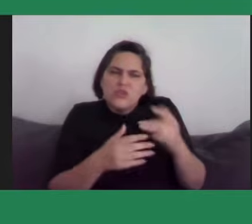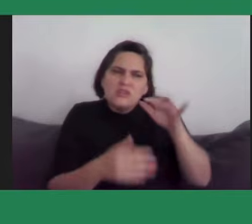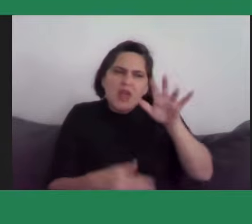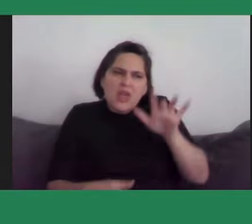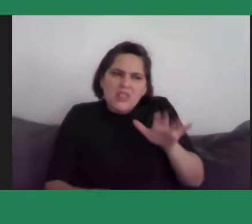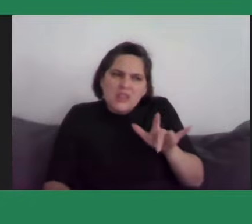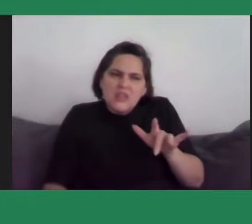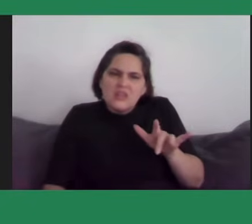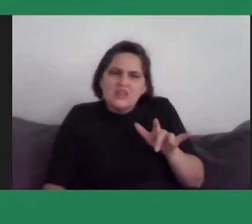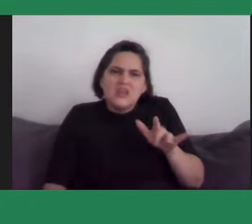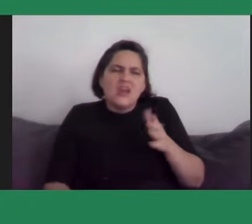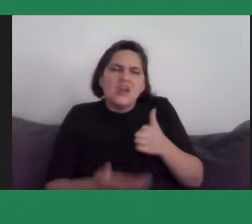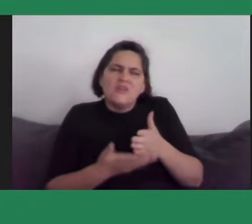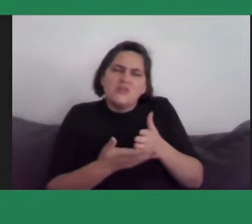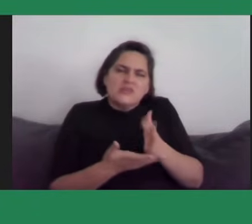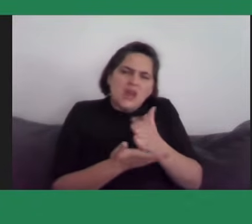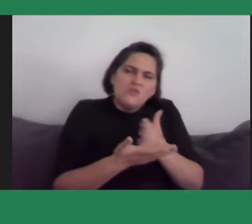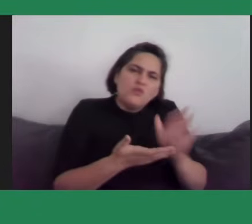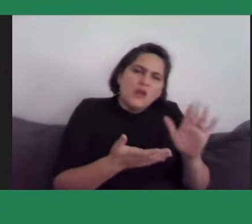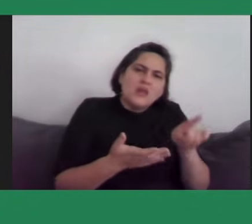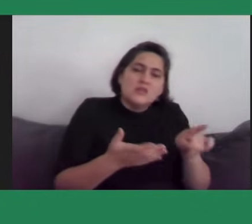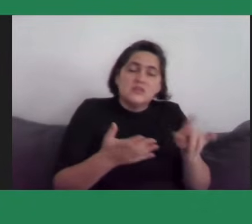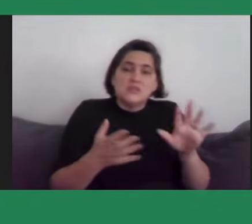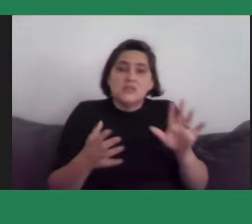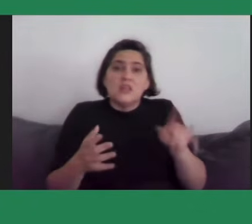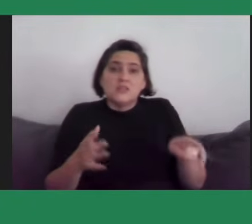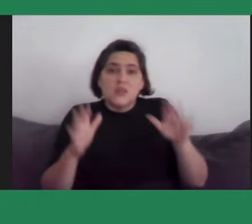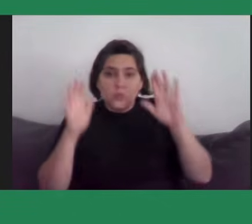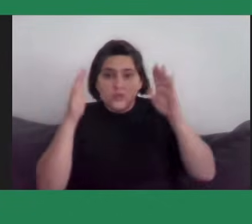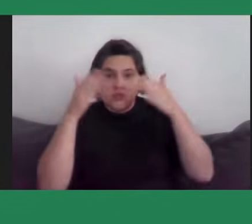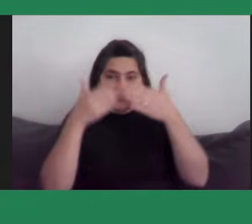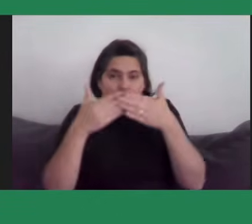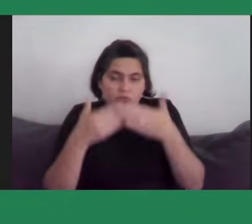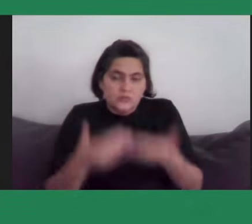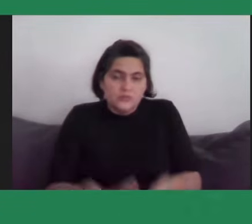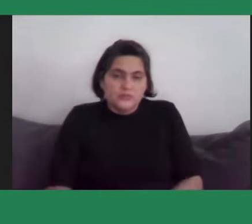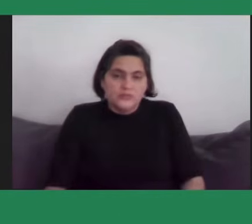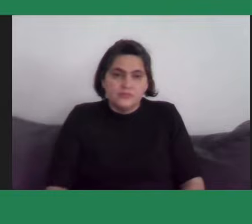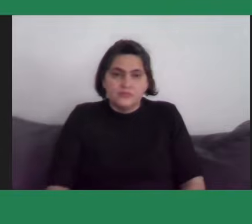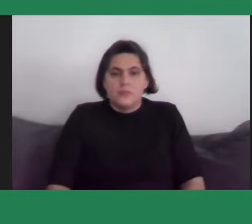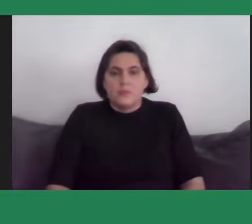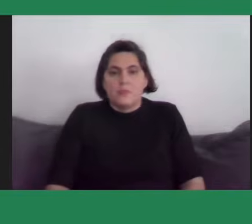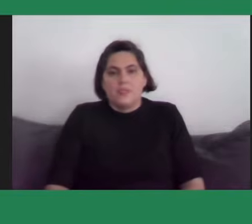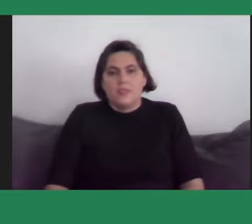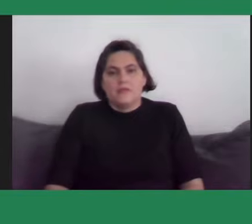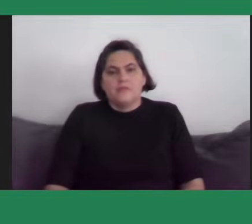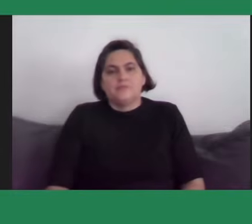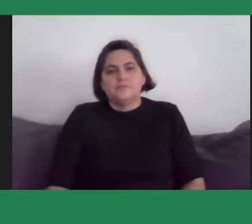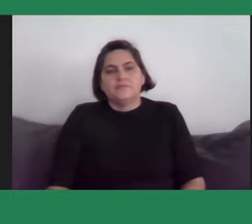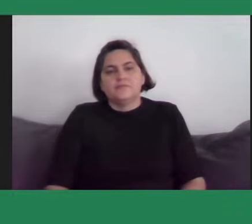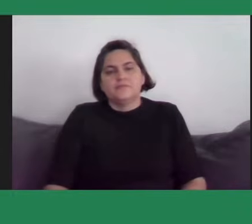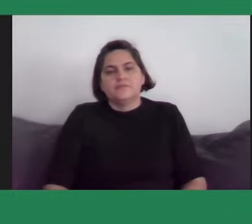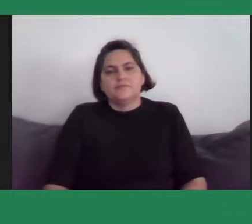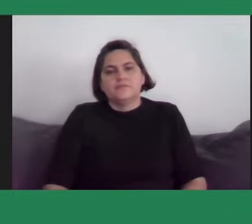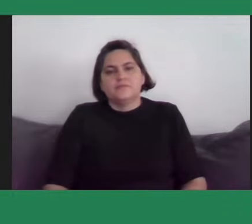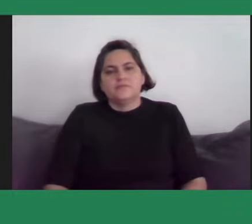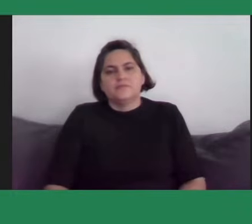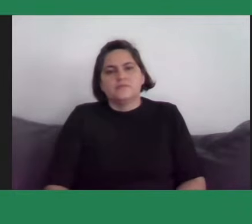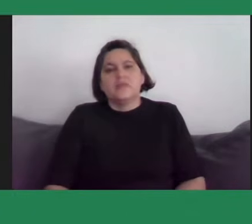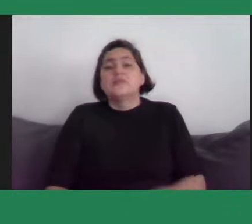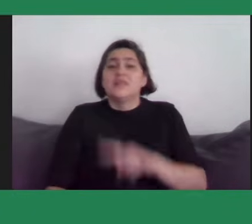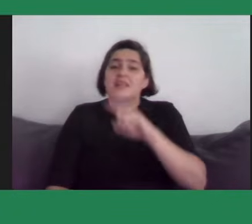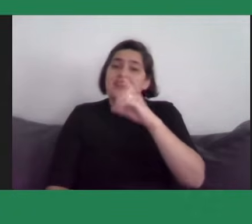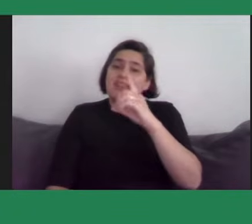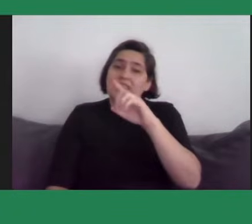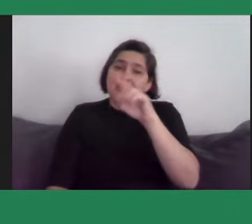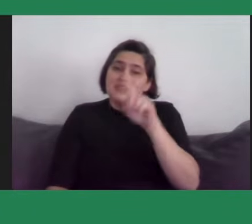gran grupo del espectro del autismo. El DSM-5, entonces, como les comentaba, es lo